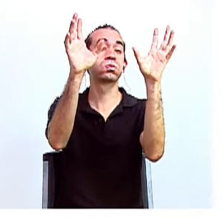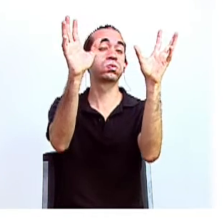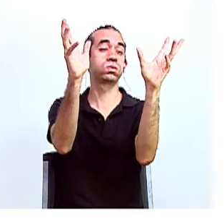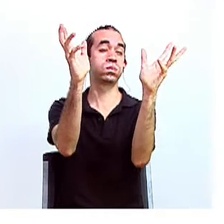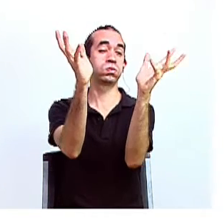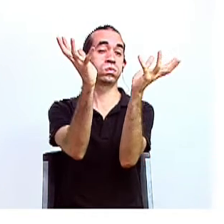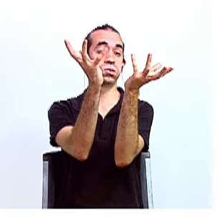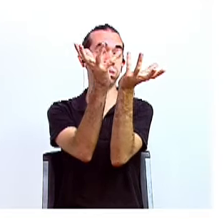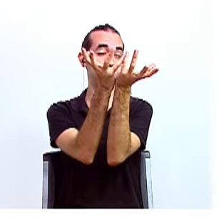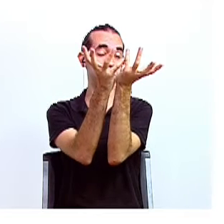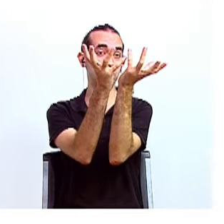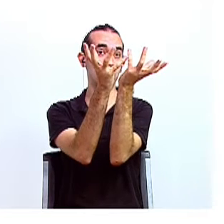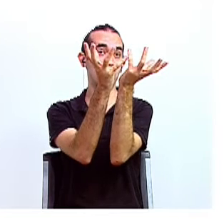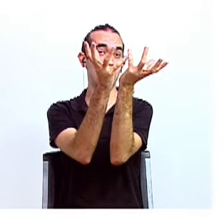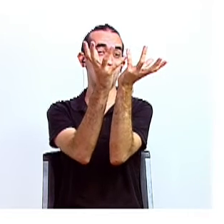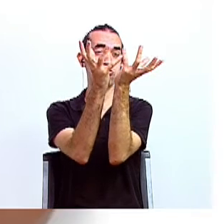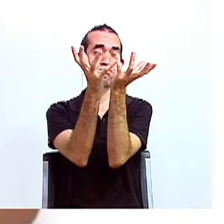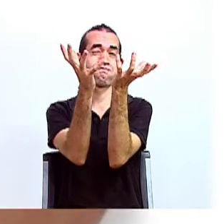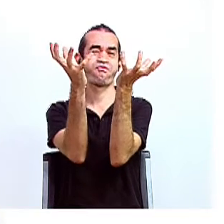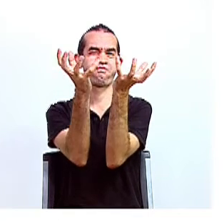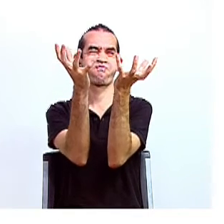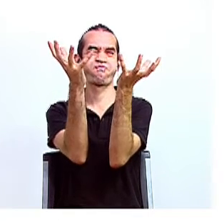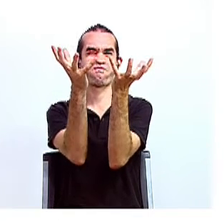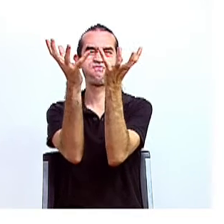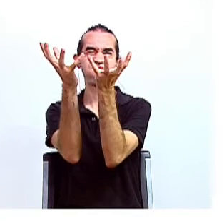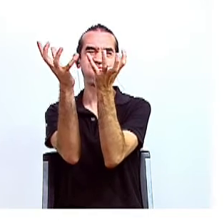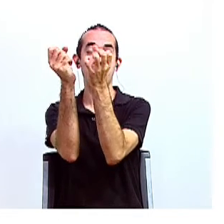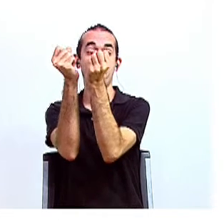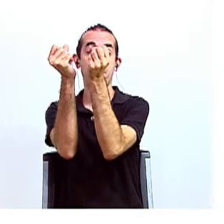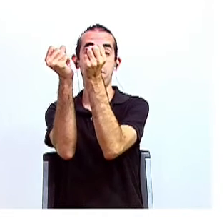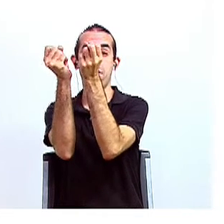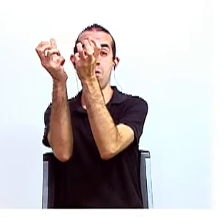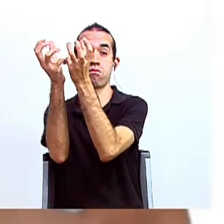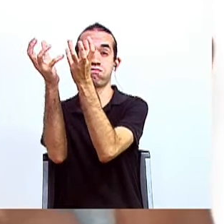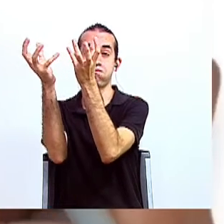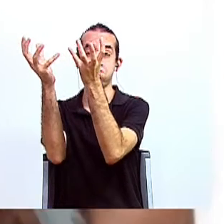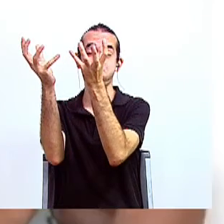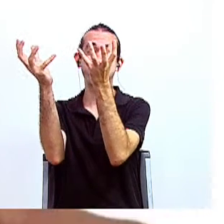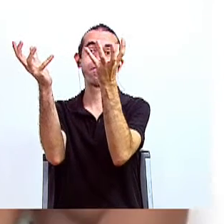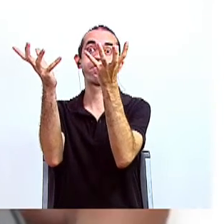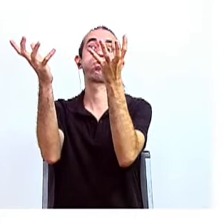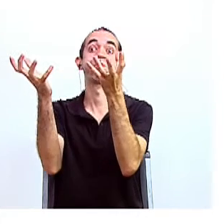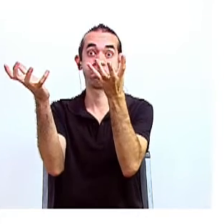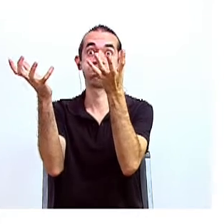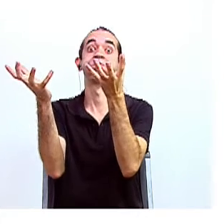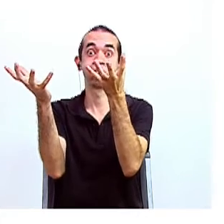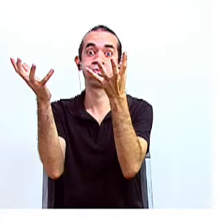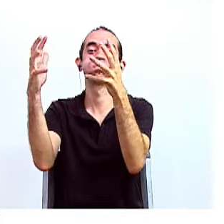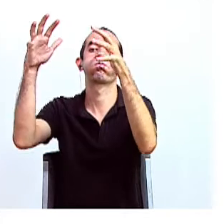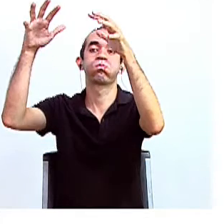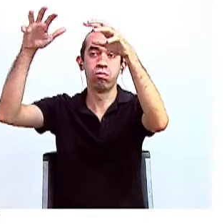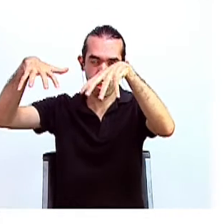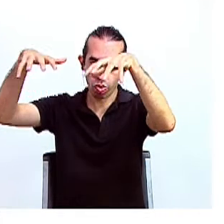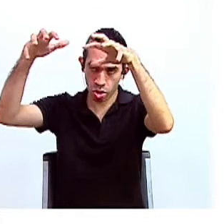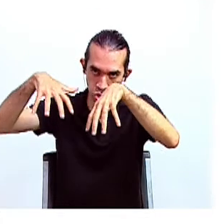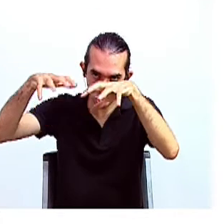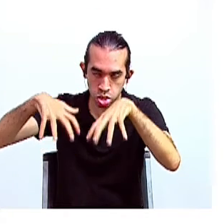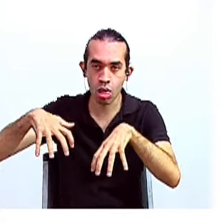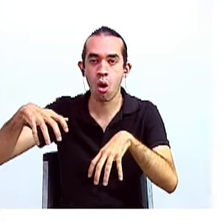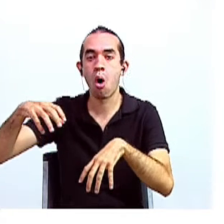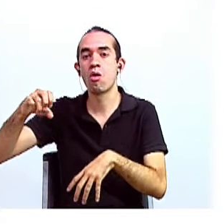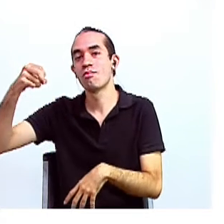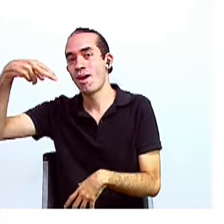se van uniendo en gotas mayores y continúan enfriándose, y pasan a precipitarse en la superficie en forma sólida o